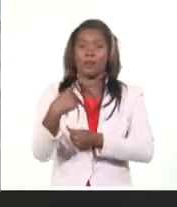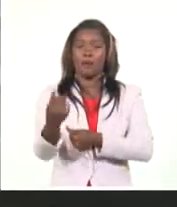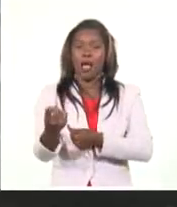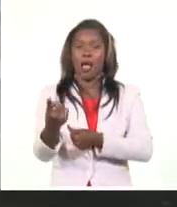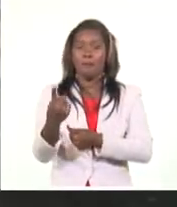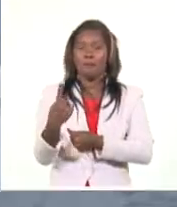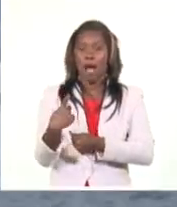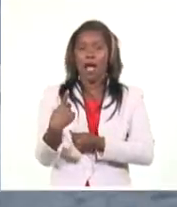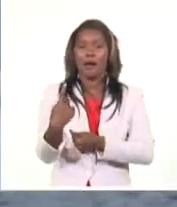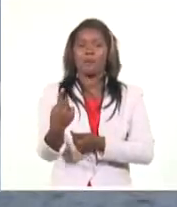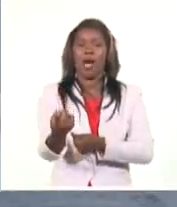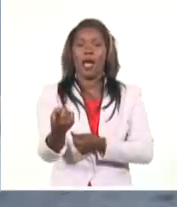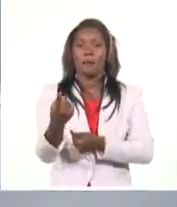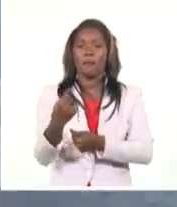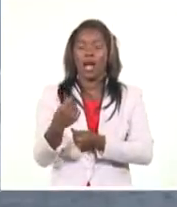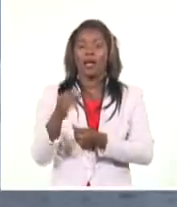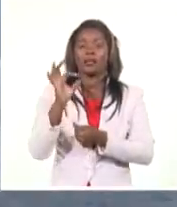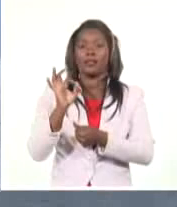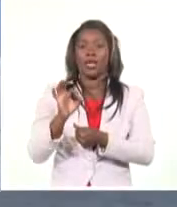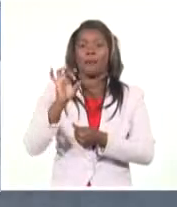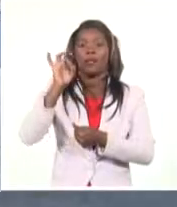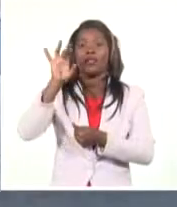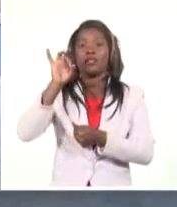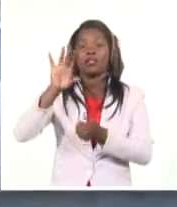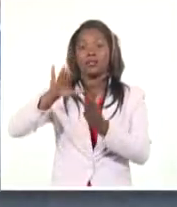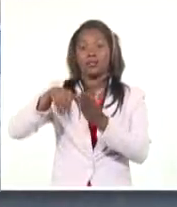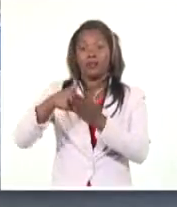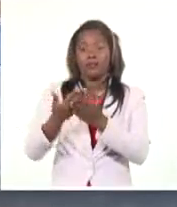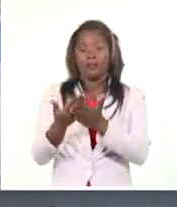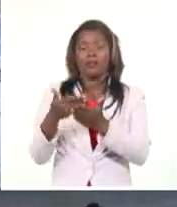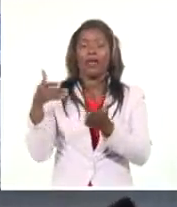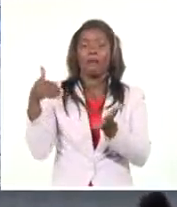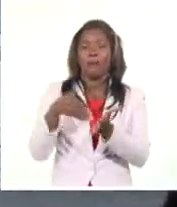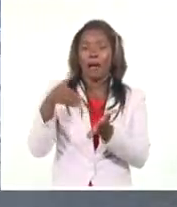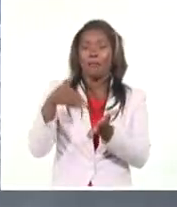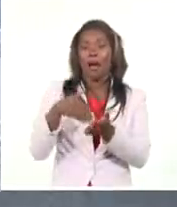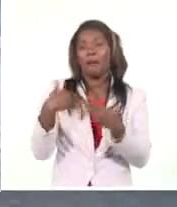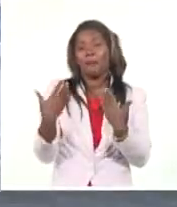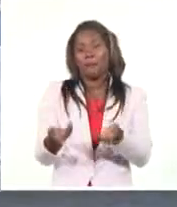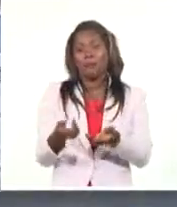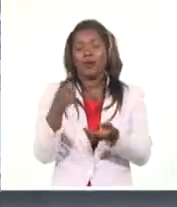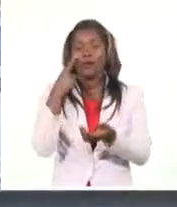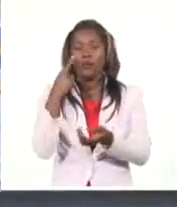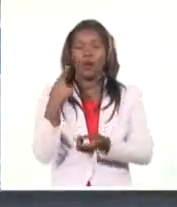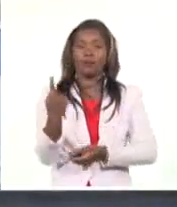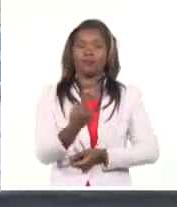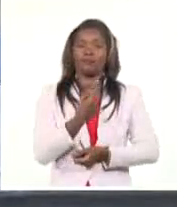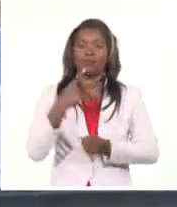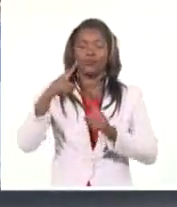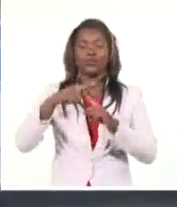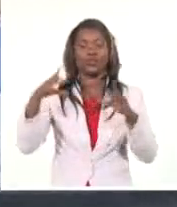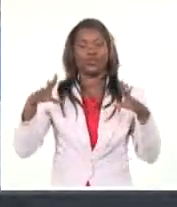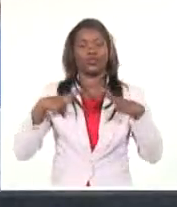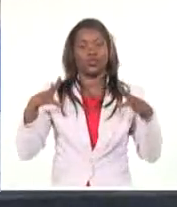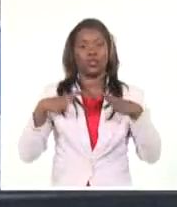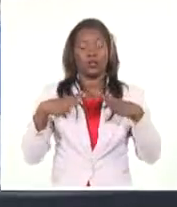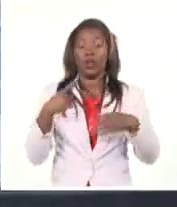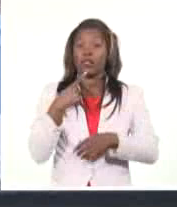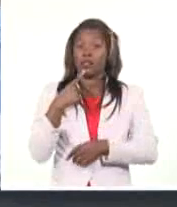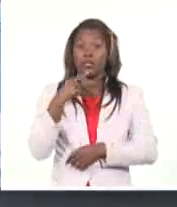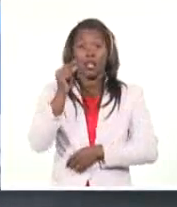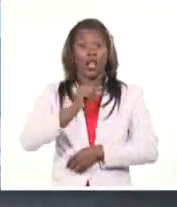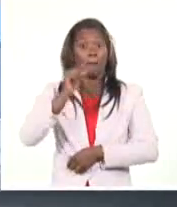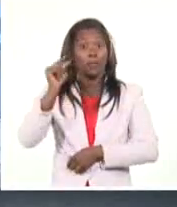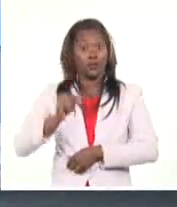puerto cubano y el director de la sucursal occidente de Cubatur, Carlos Alberto Rivera, informó que los turistas ingleses